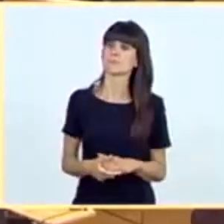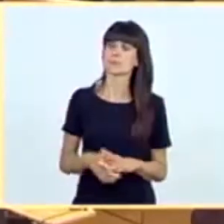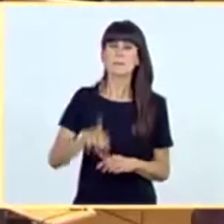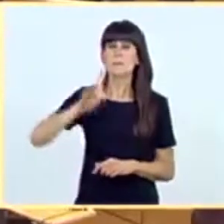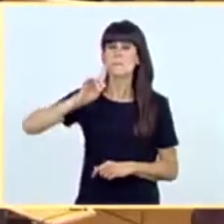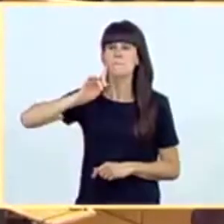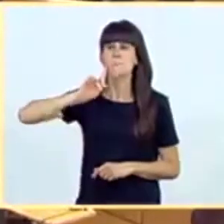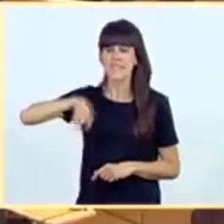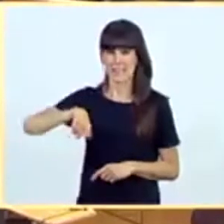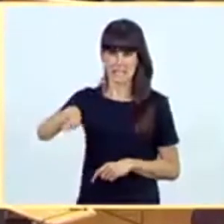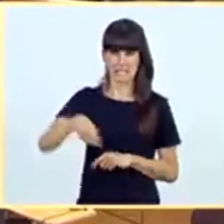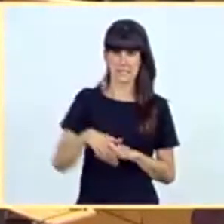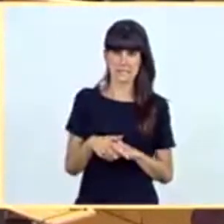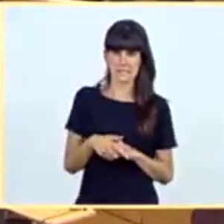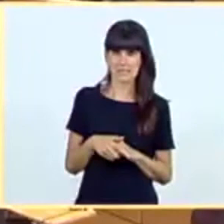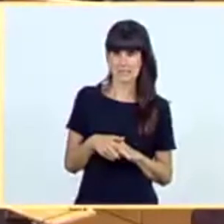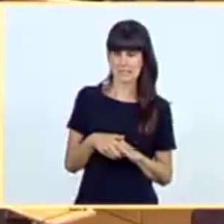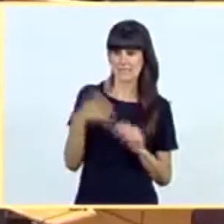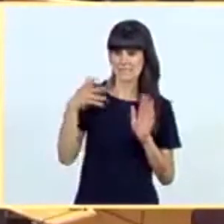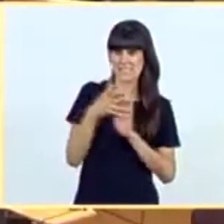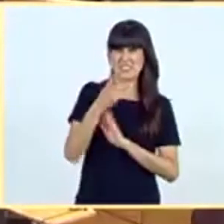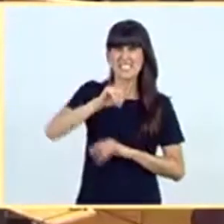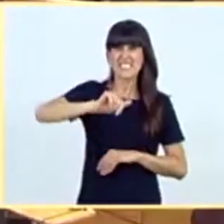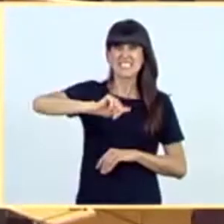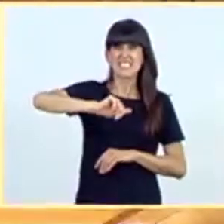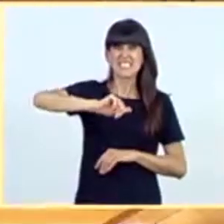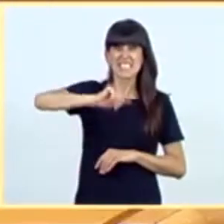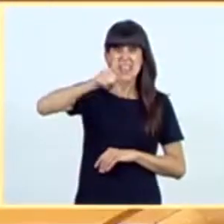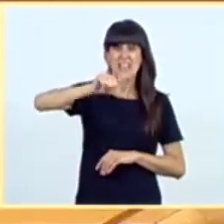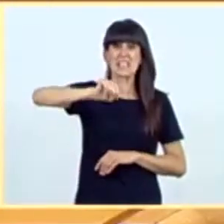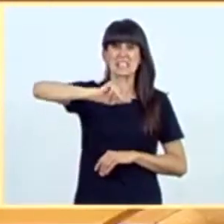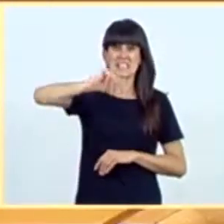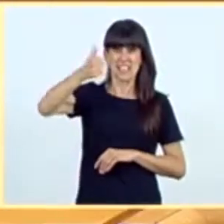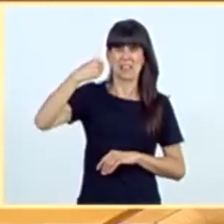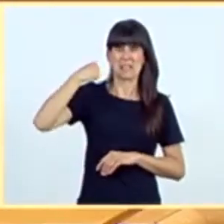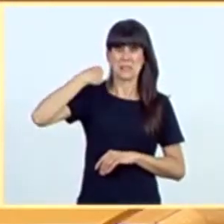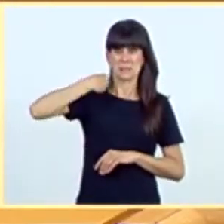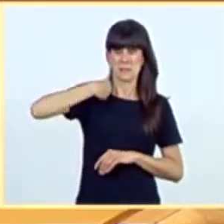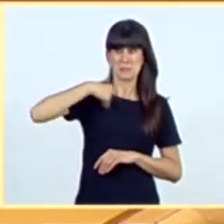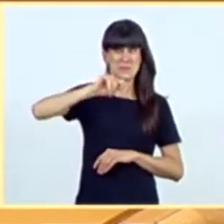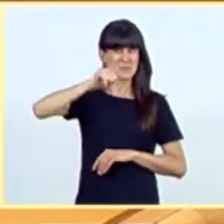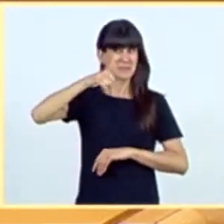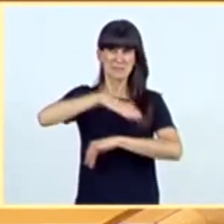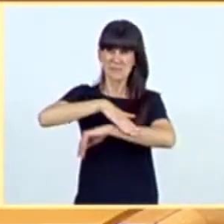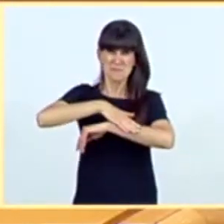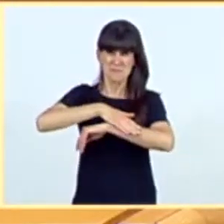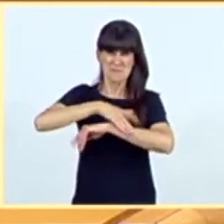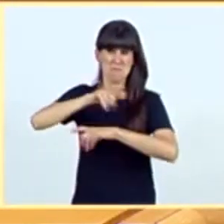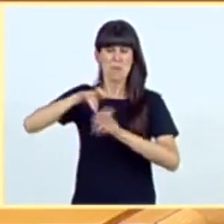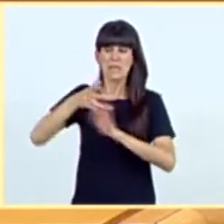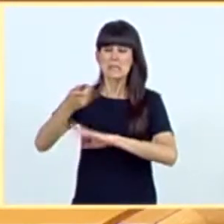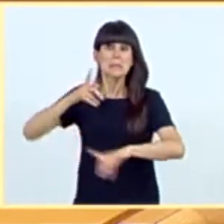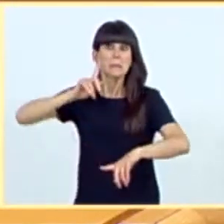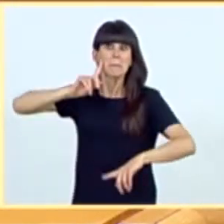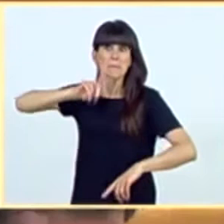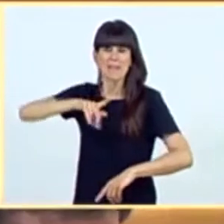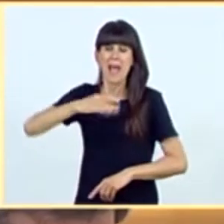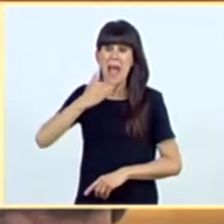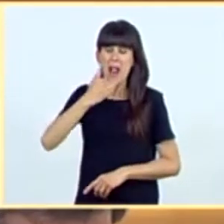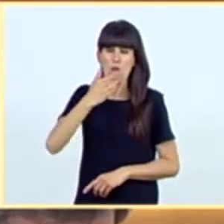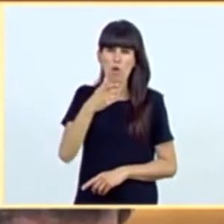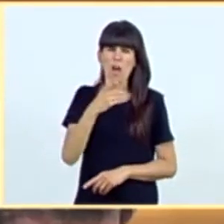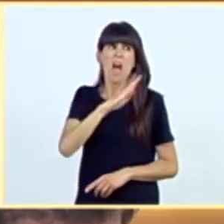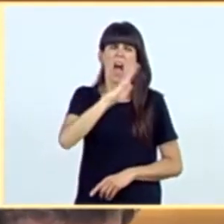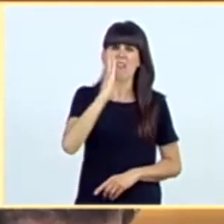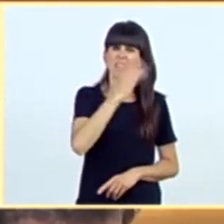Mentir, señoría, en la sede de la soberanía popular, cuando se está mintiendo sobre algo que afecta a la memoria